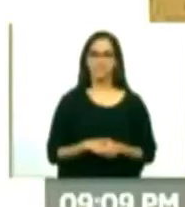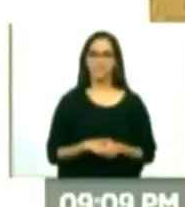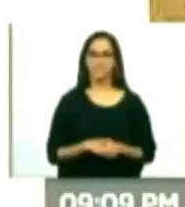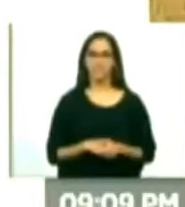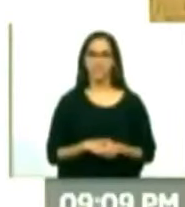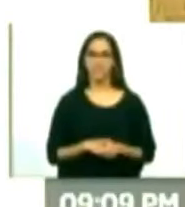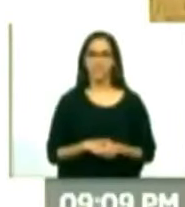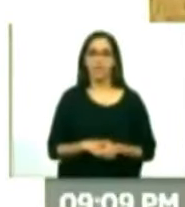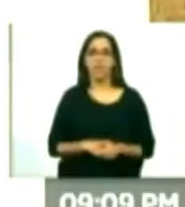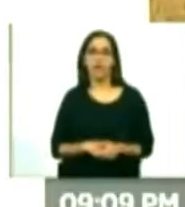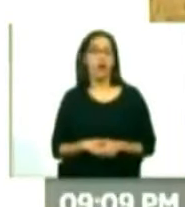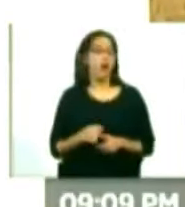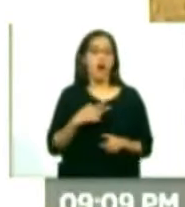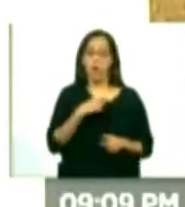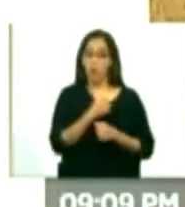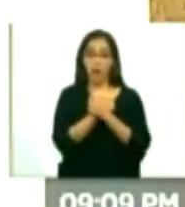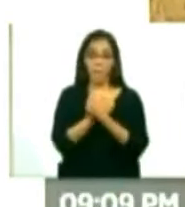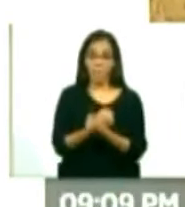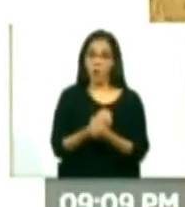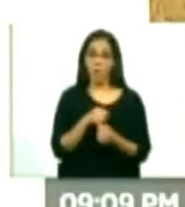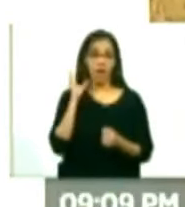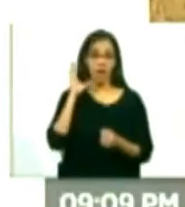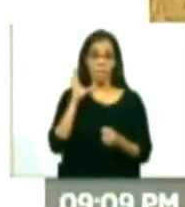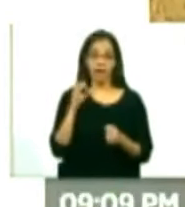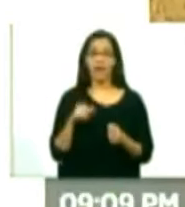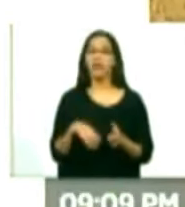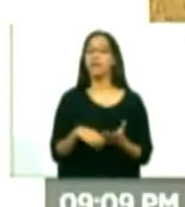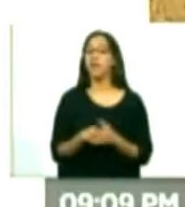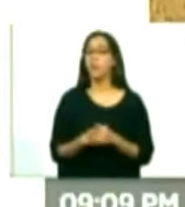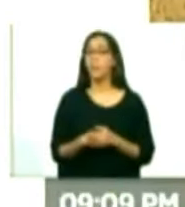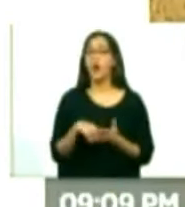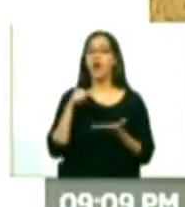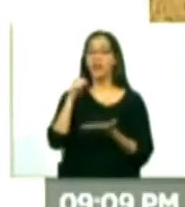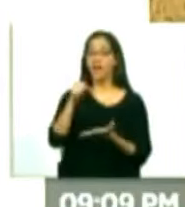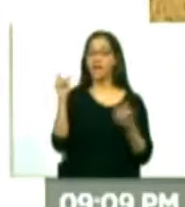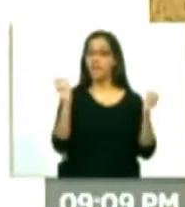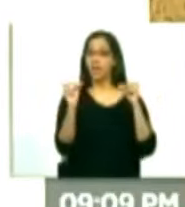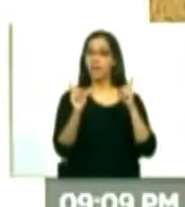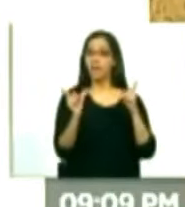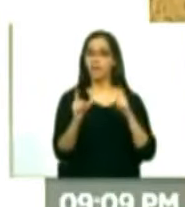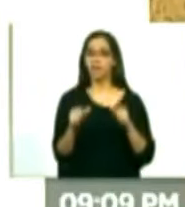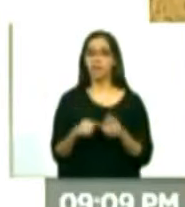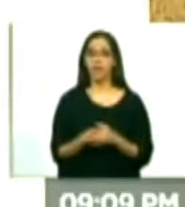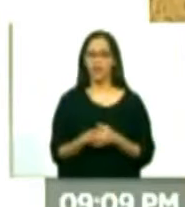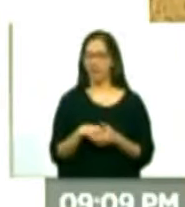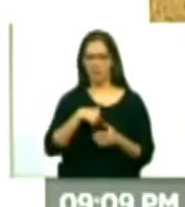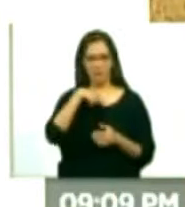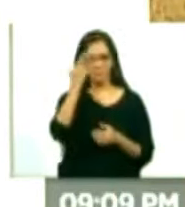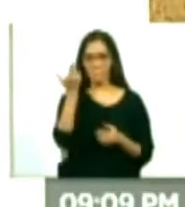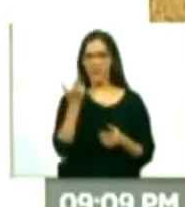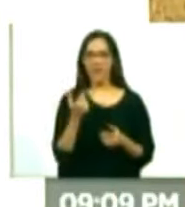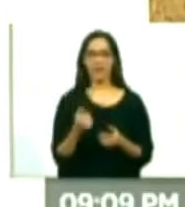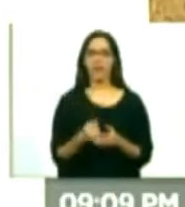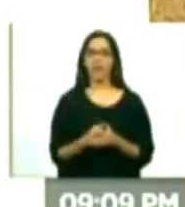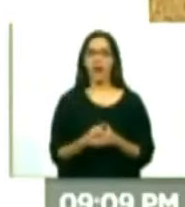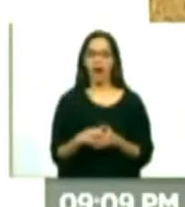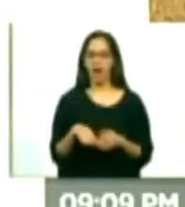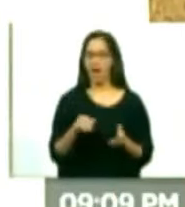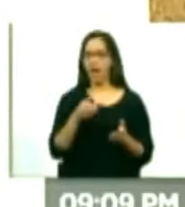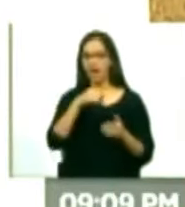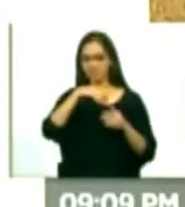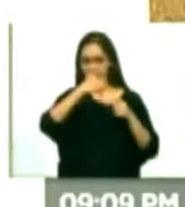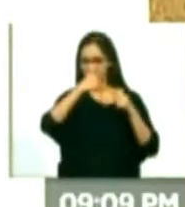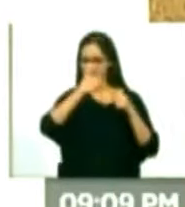Diego Arria, no es amor por la patria, es por clac y televisores. Y no les avergüenza exhibir su entrega a la narcotiranía criminal